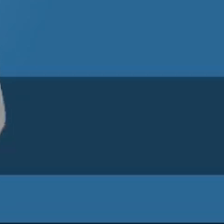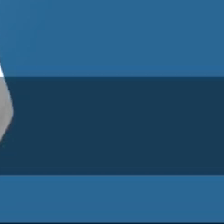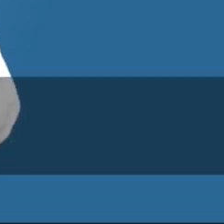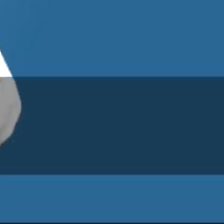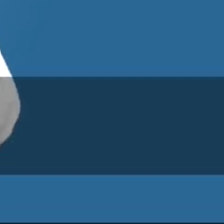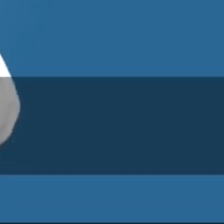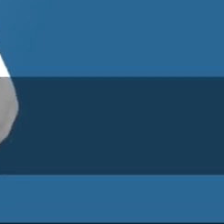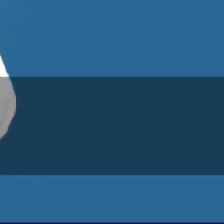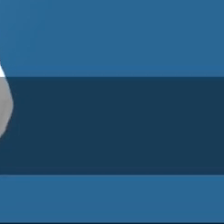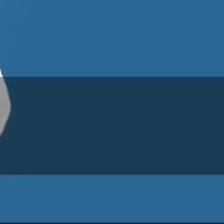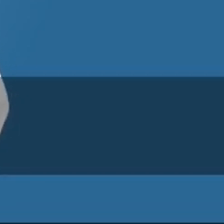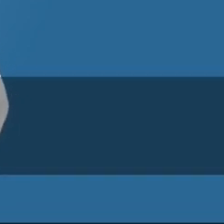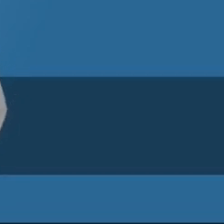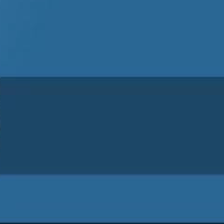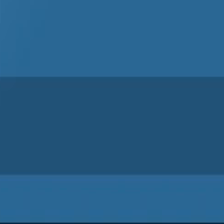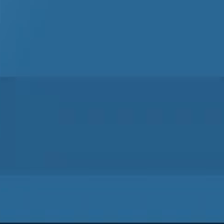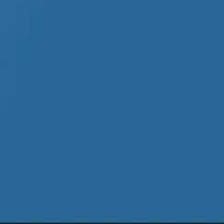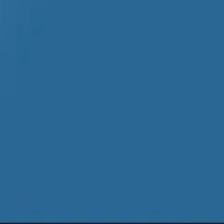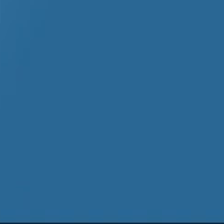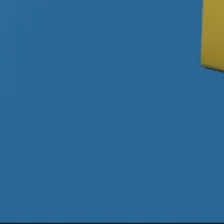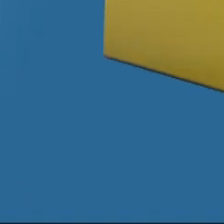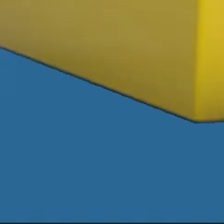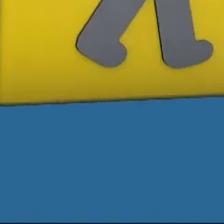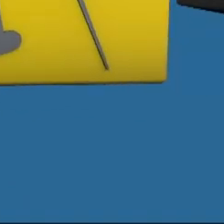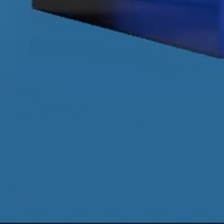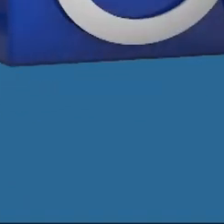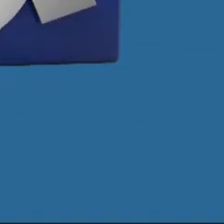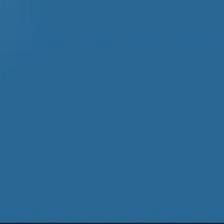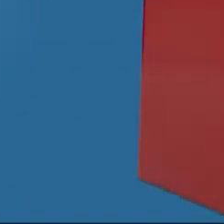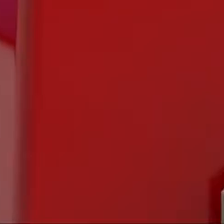Cuarta, normas.